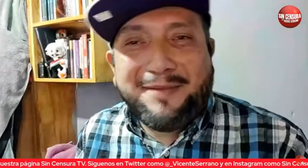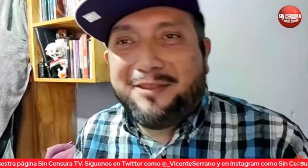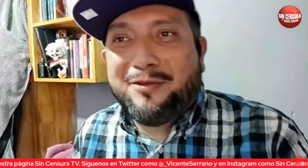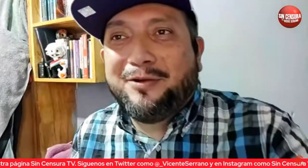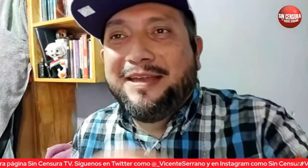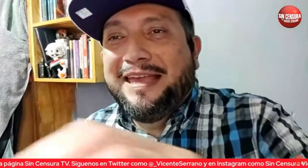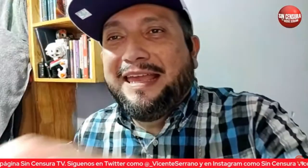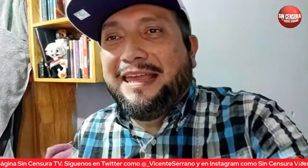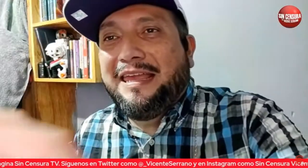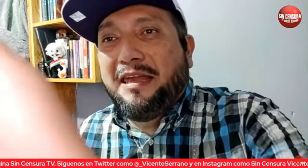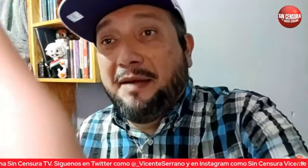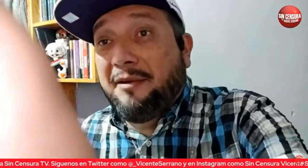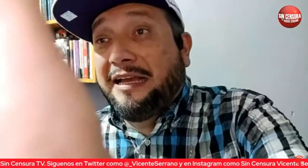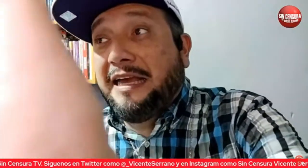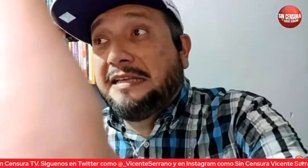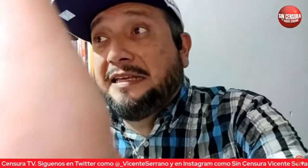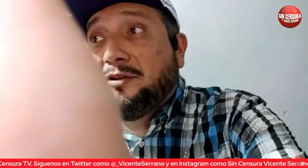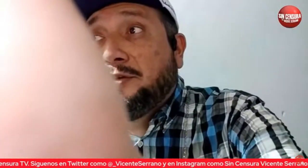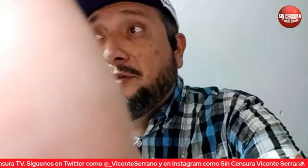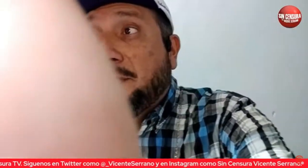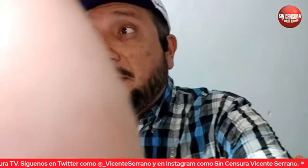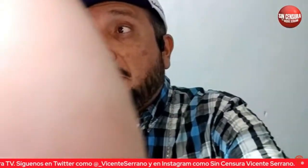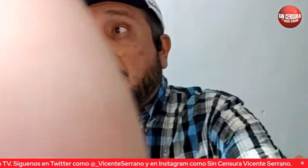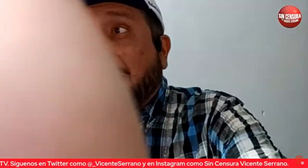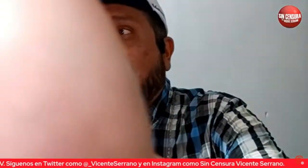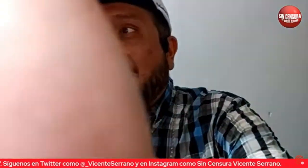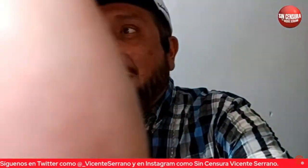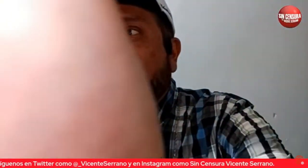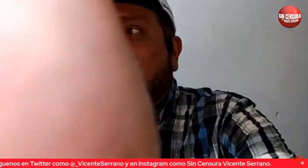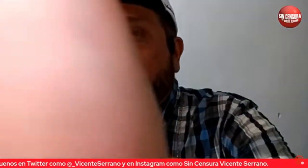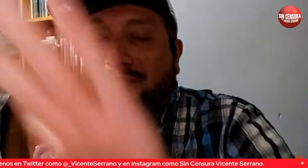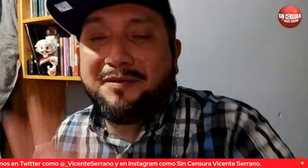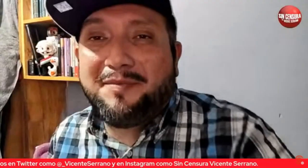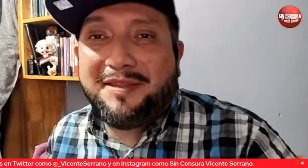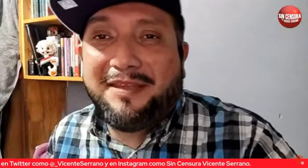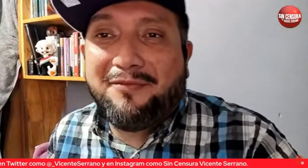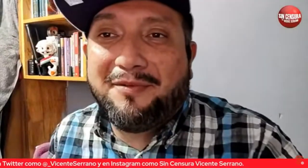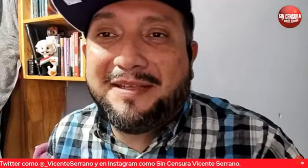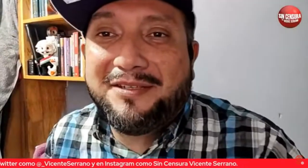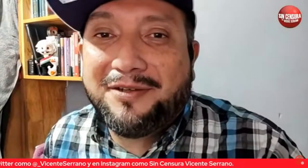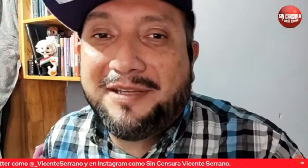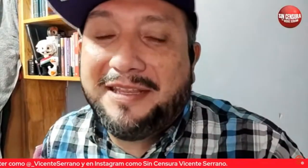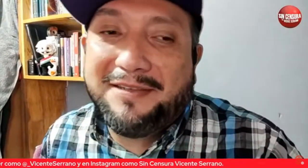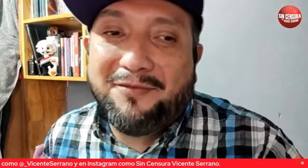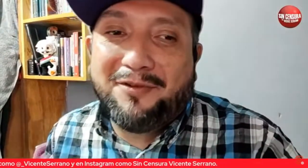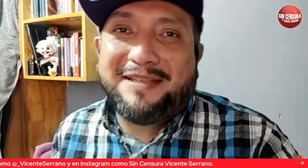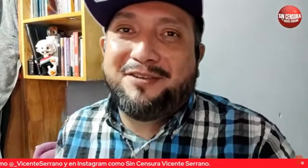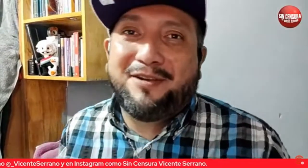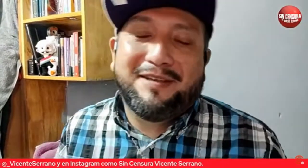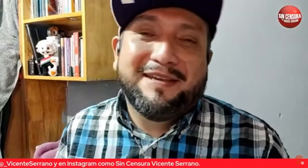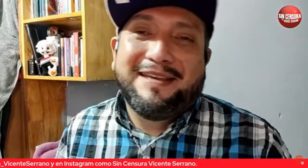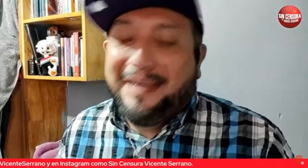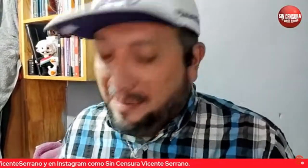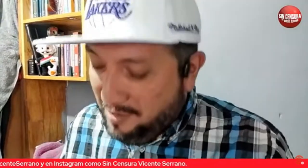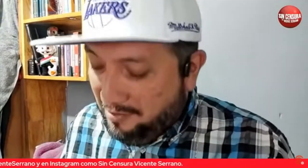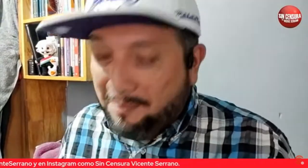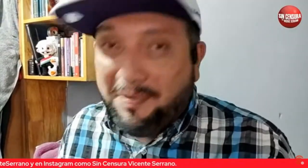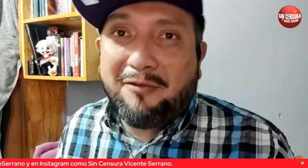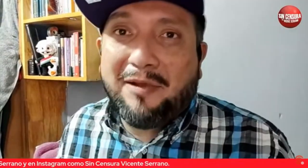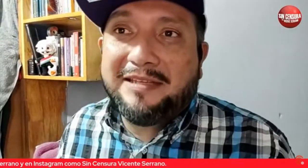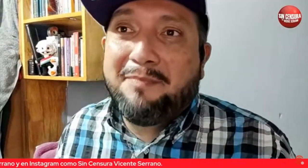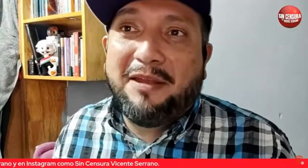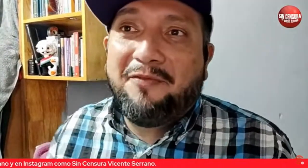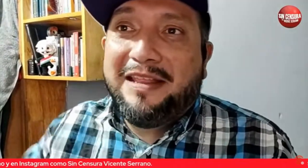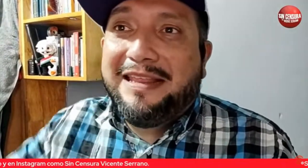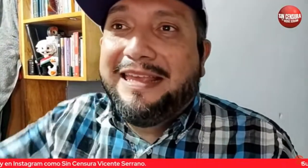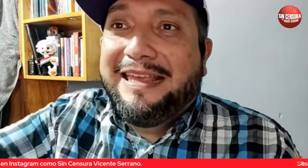está hirviendo y habría que decirlo, ¿no? Generando, pues obviamente, información y desinformación y bueno,